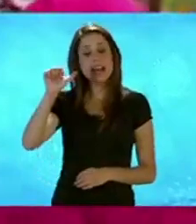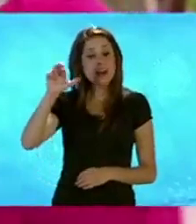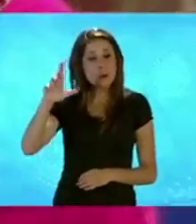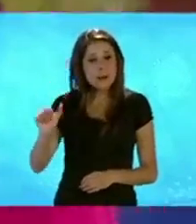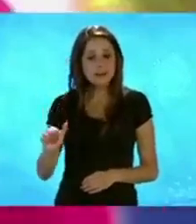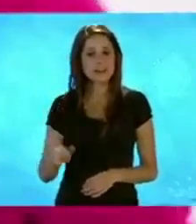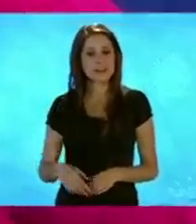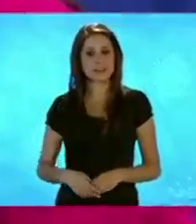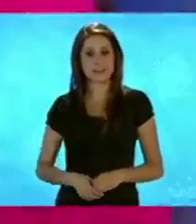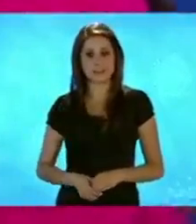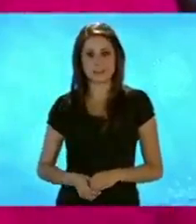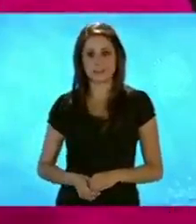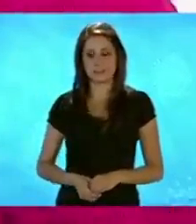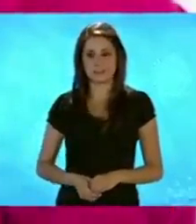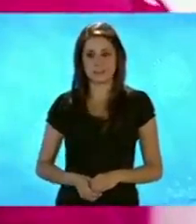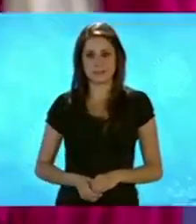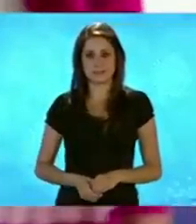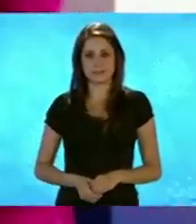¡Laura!